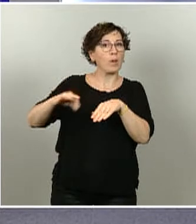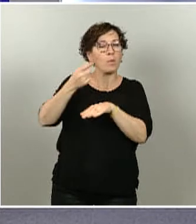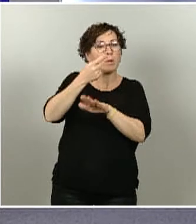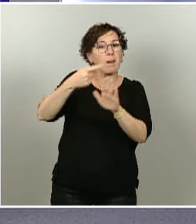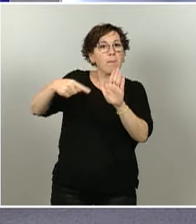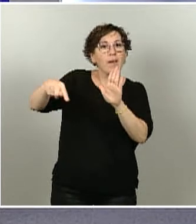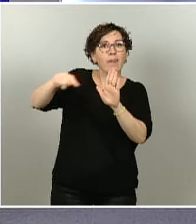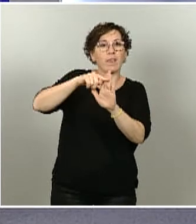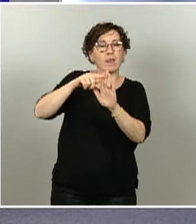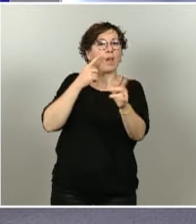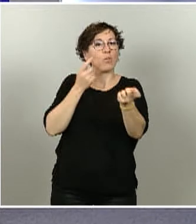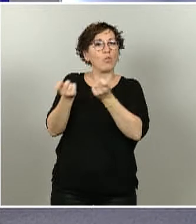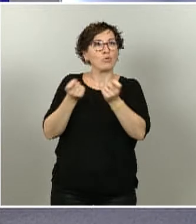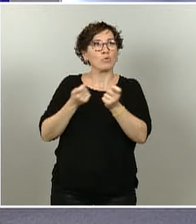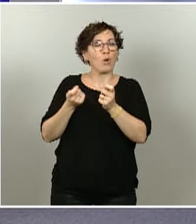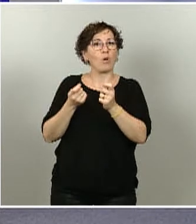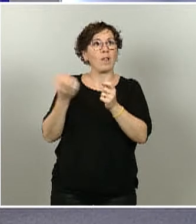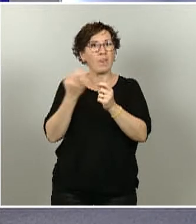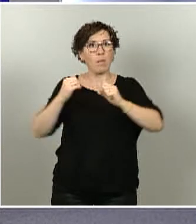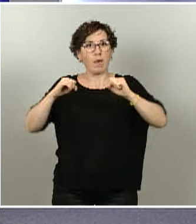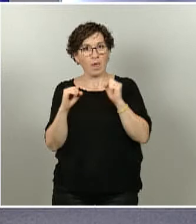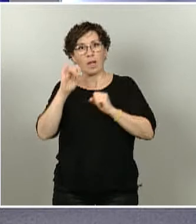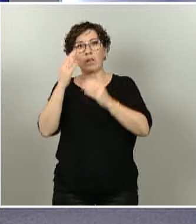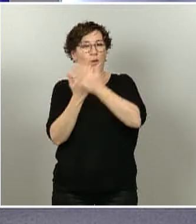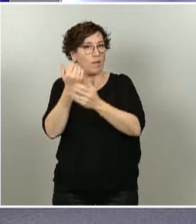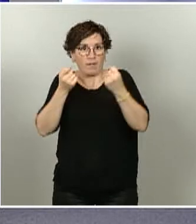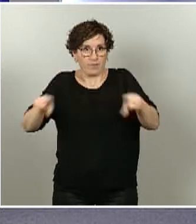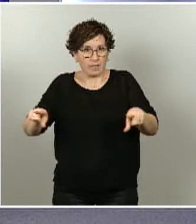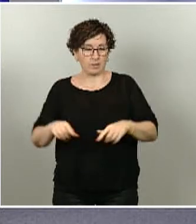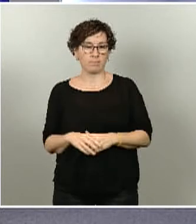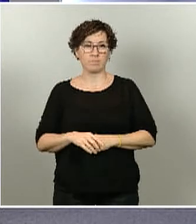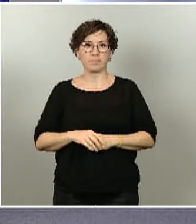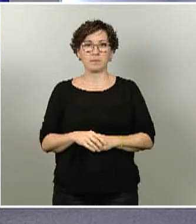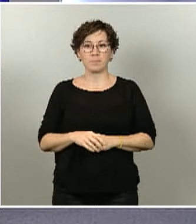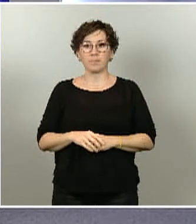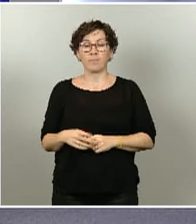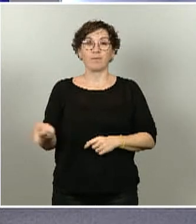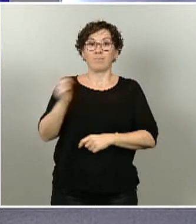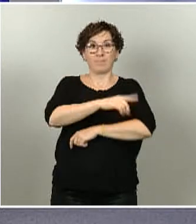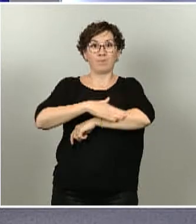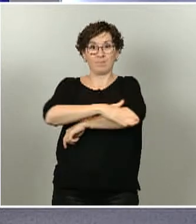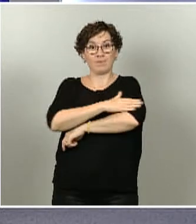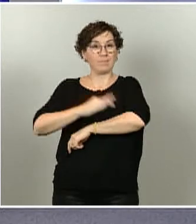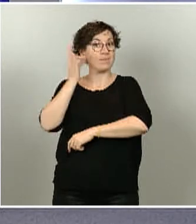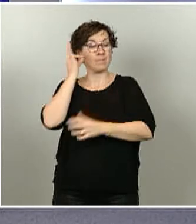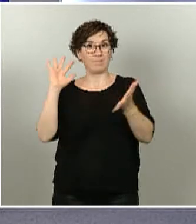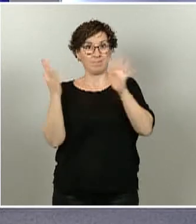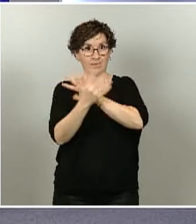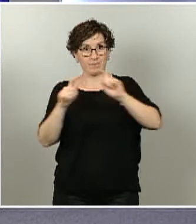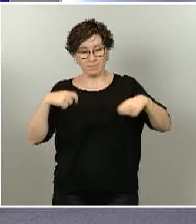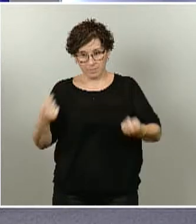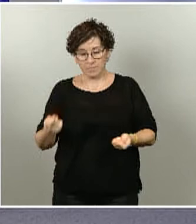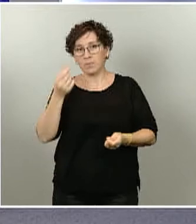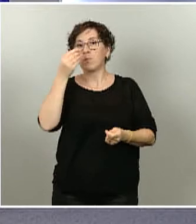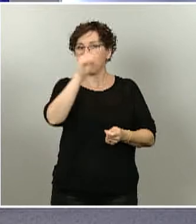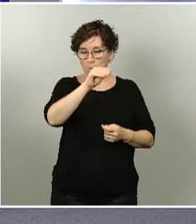sea la cuarentena. Y a la ministra Ribera me gustaría preguntarle, como usted sabe, el Gobierno ha dado diferentes